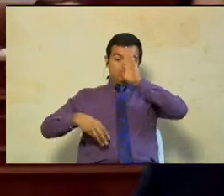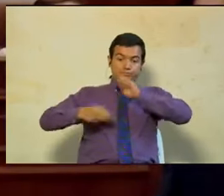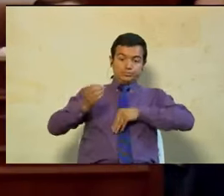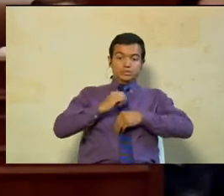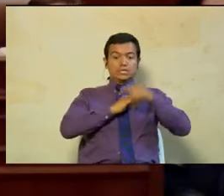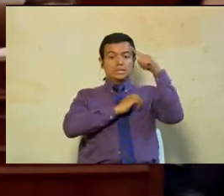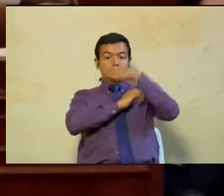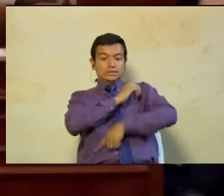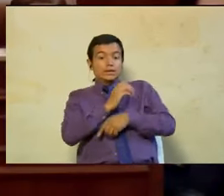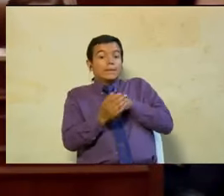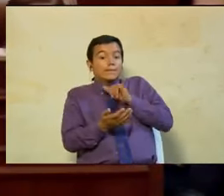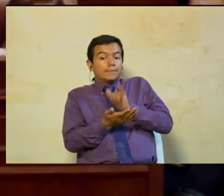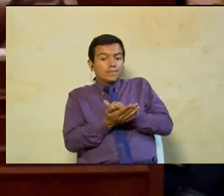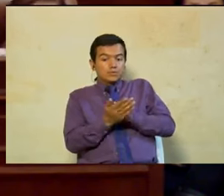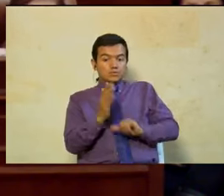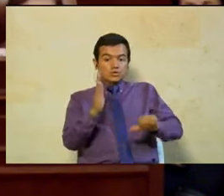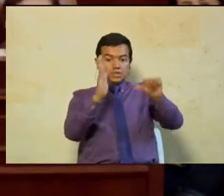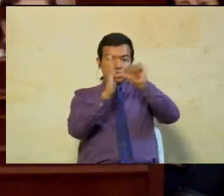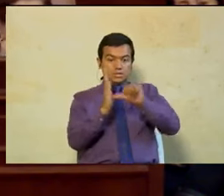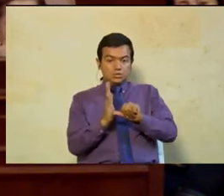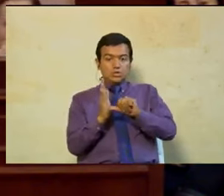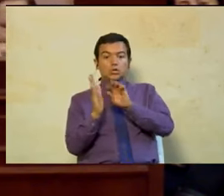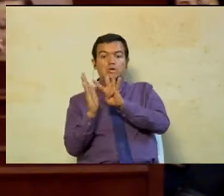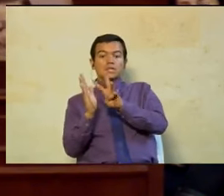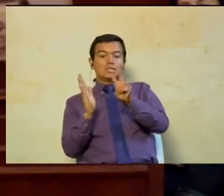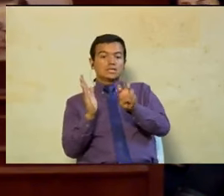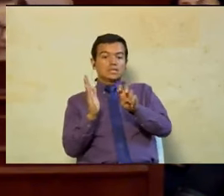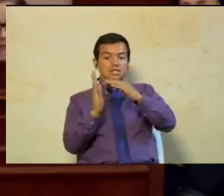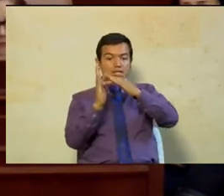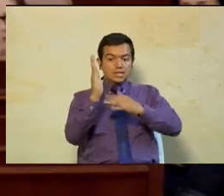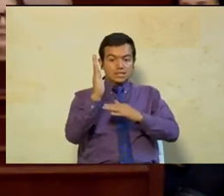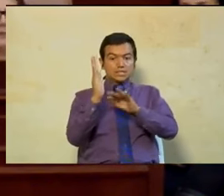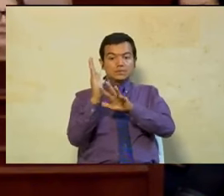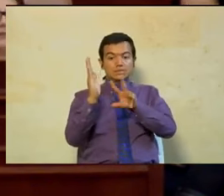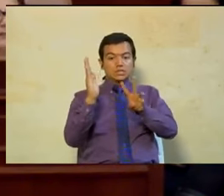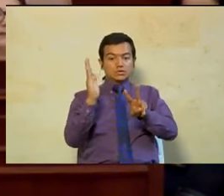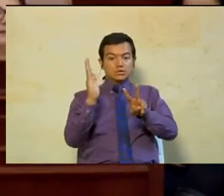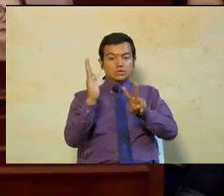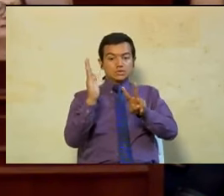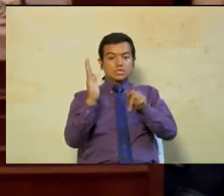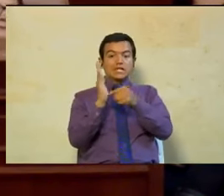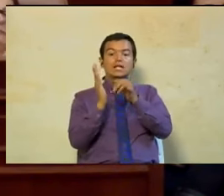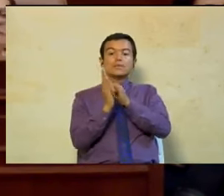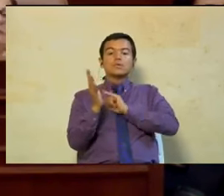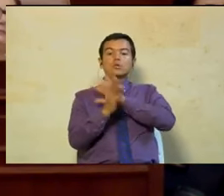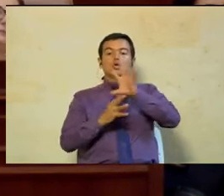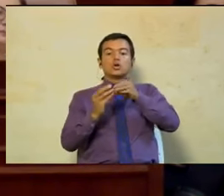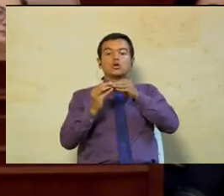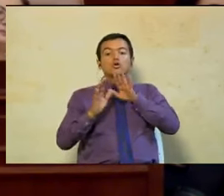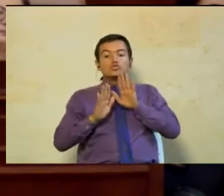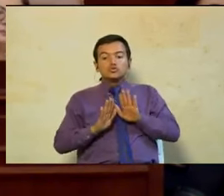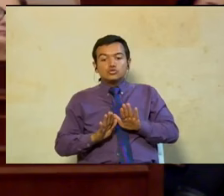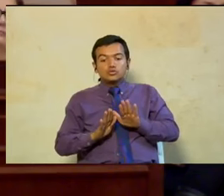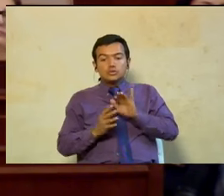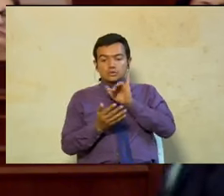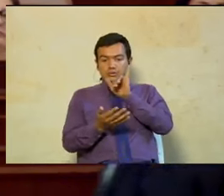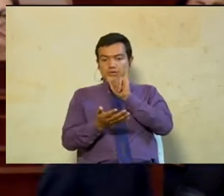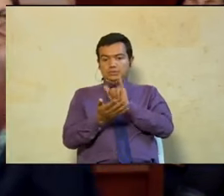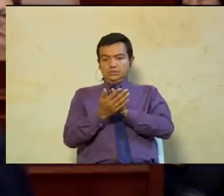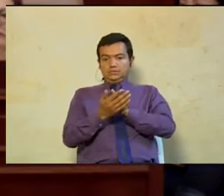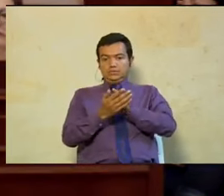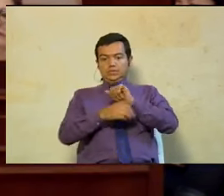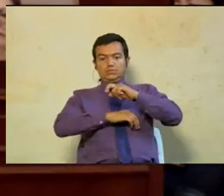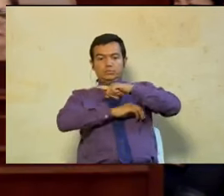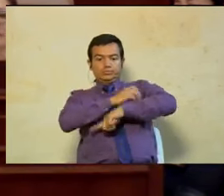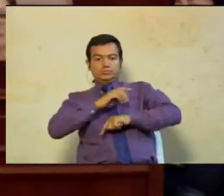aplicará lo previsto en los artículos 47 a 52 del Código de procedimiento administrativo Y de lo contencioso